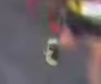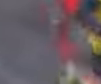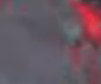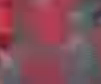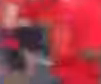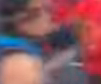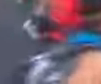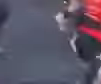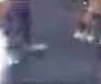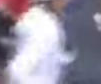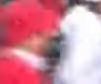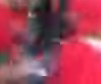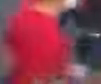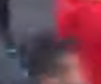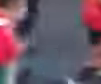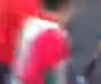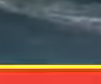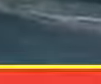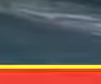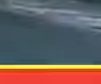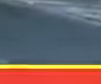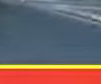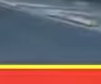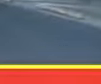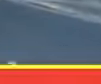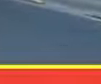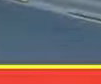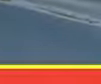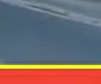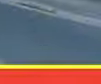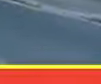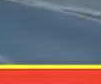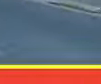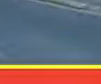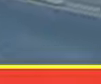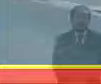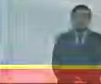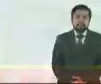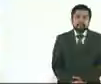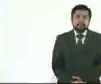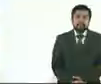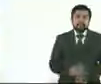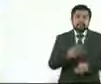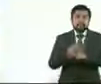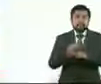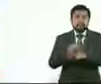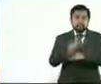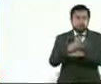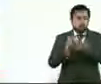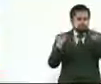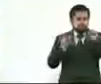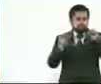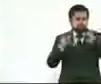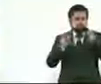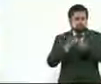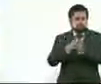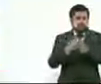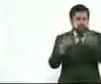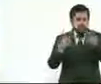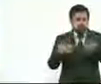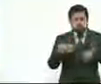¡Mucho éxito! Y va la carrera dedicada aquellas personas especiales para ti.